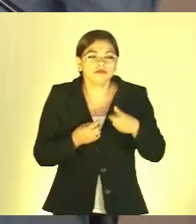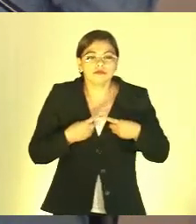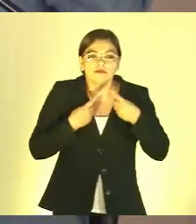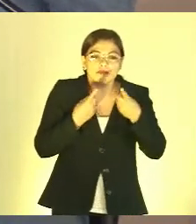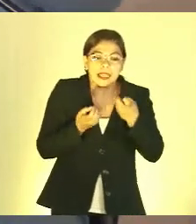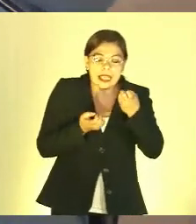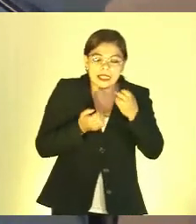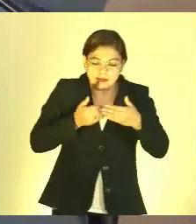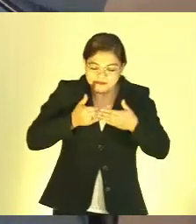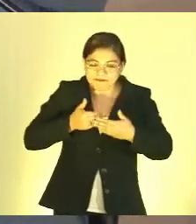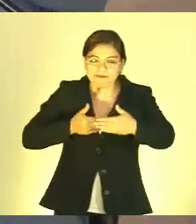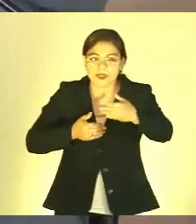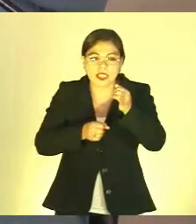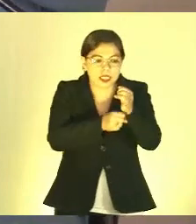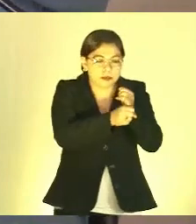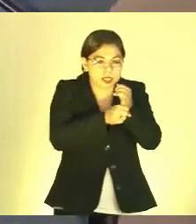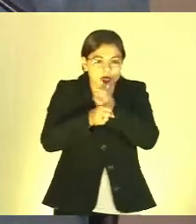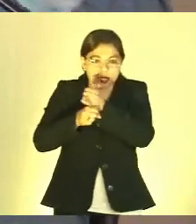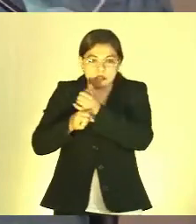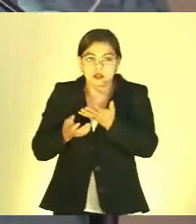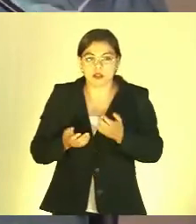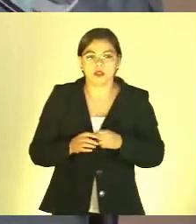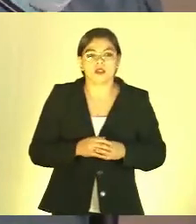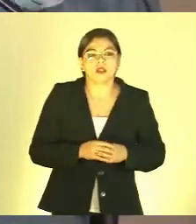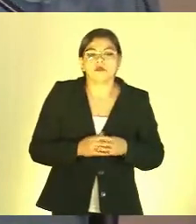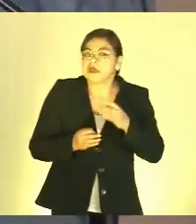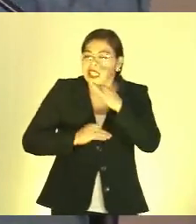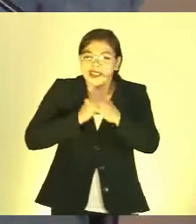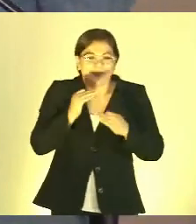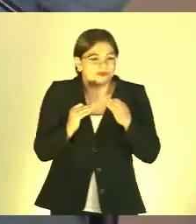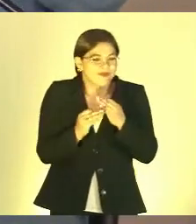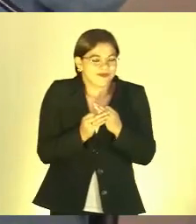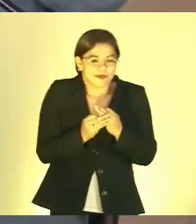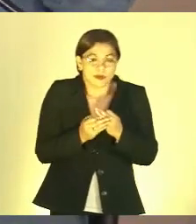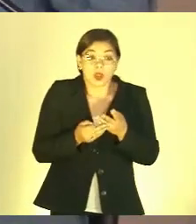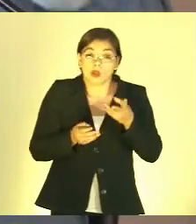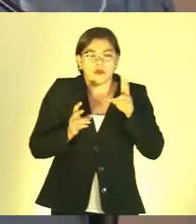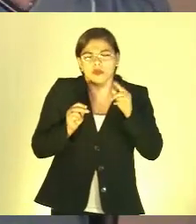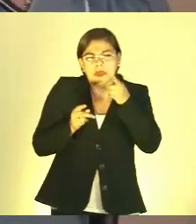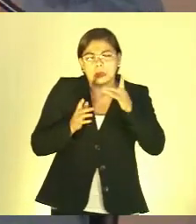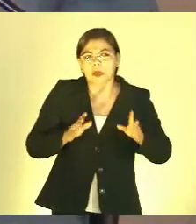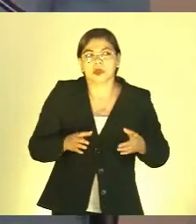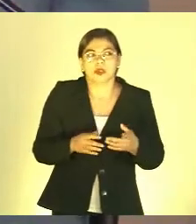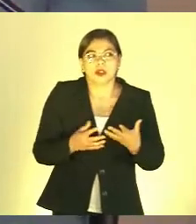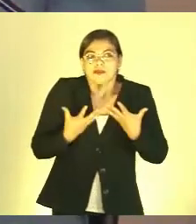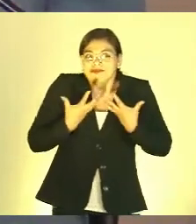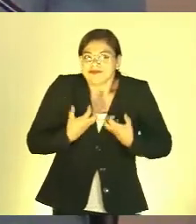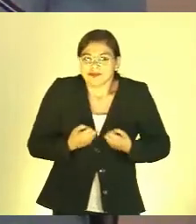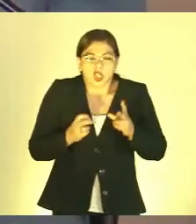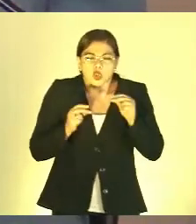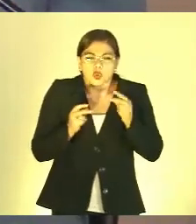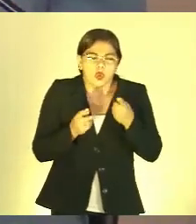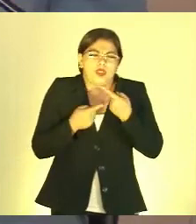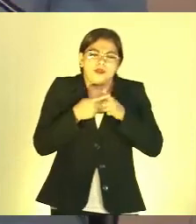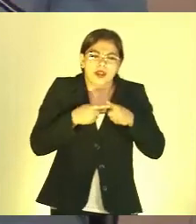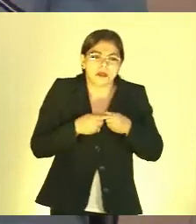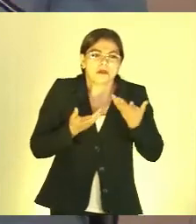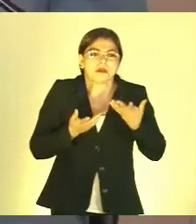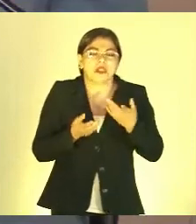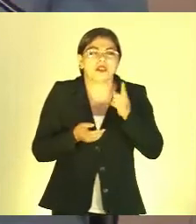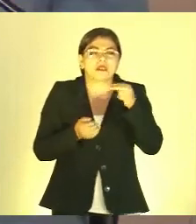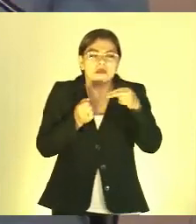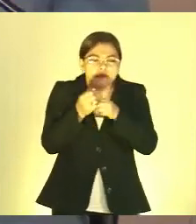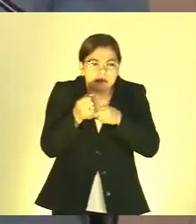partir de estos fundamentalistas. Es decir, hay de todo, no se espanten, no nada más es física, hay acción,